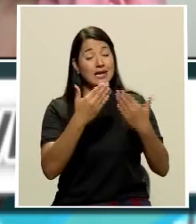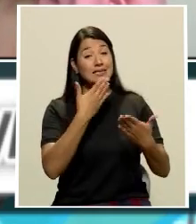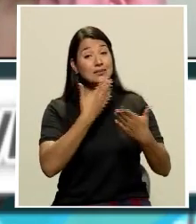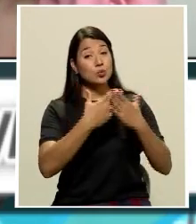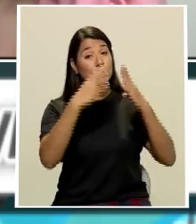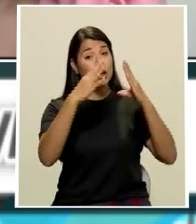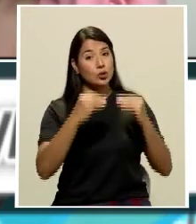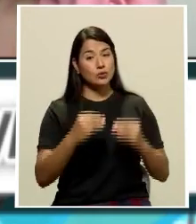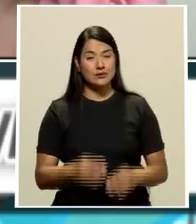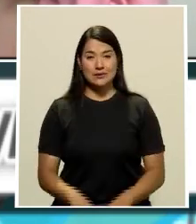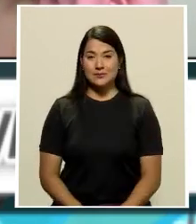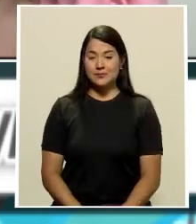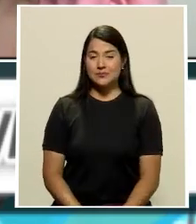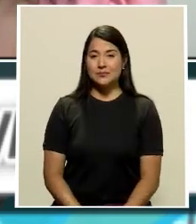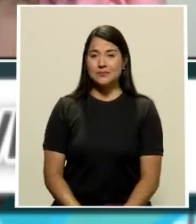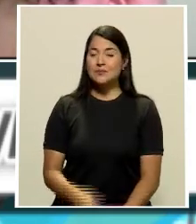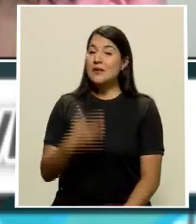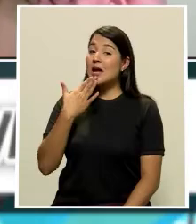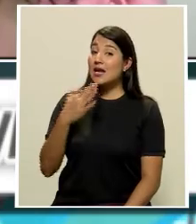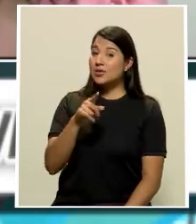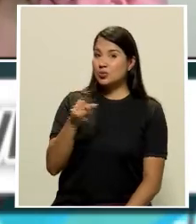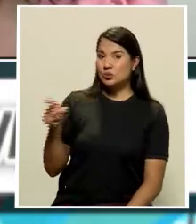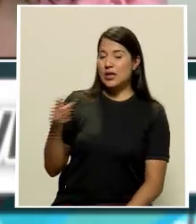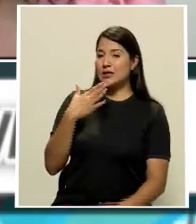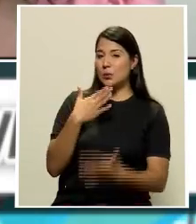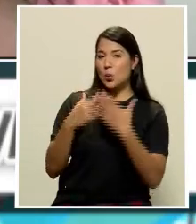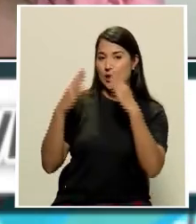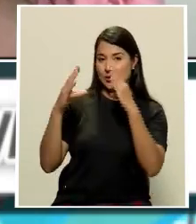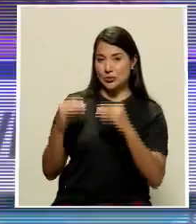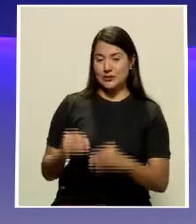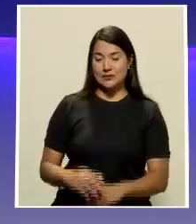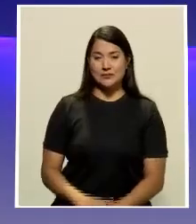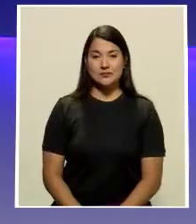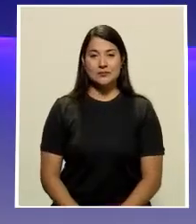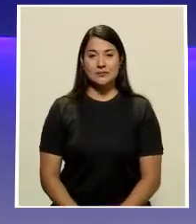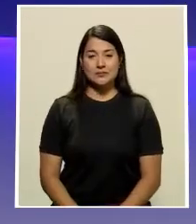buenas noches. Gracias a ustedes. Buenas noches.